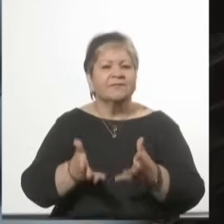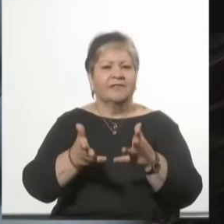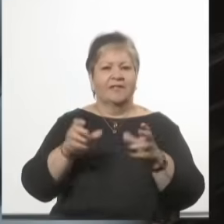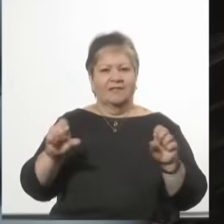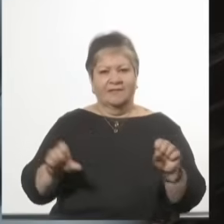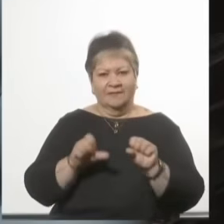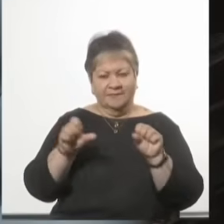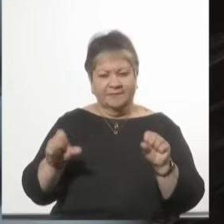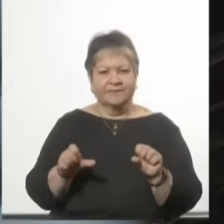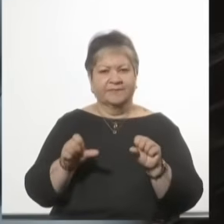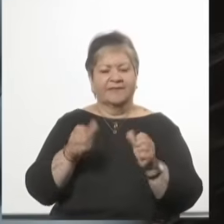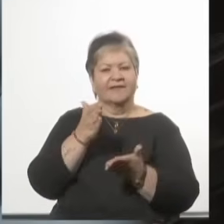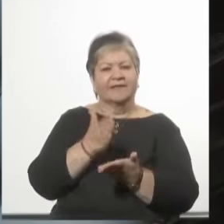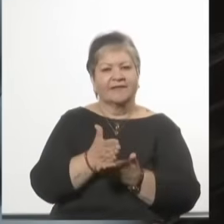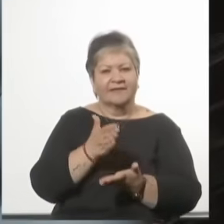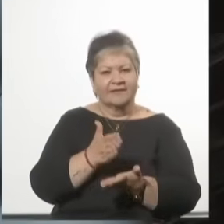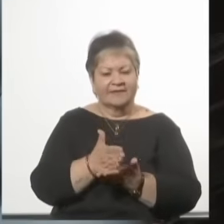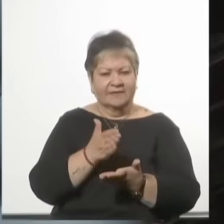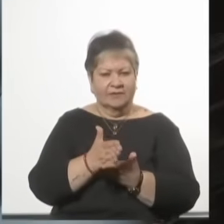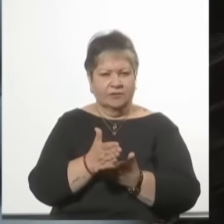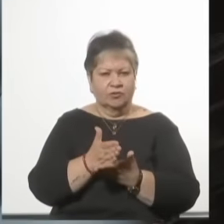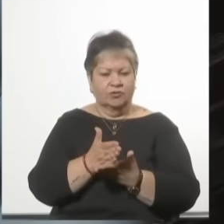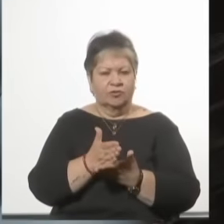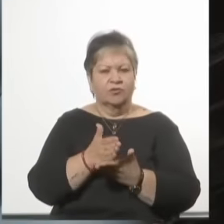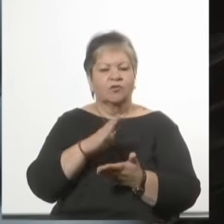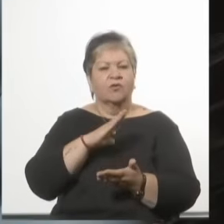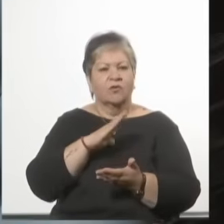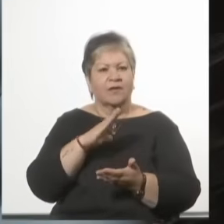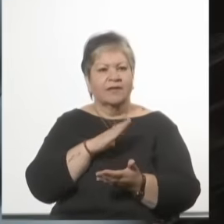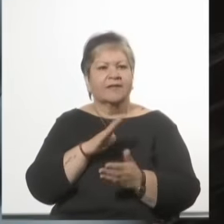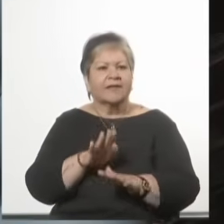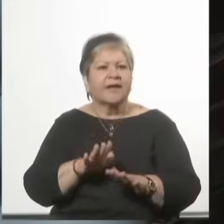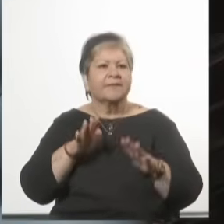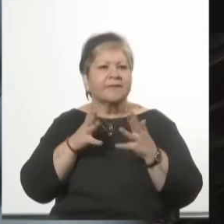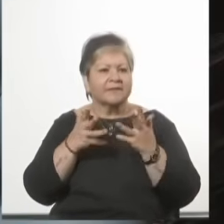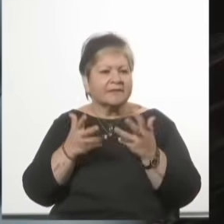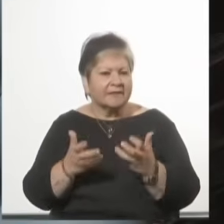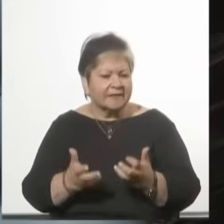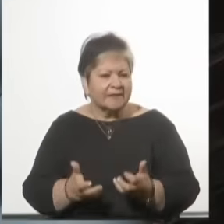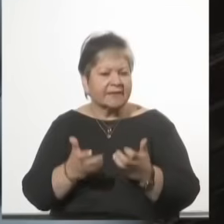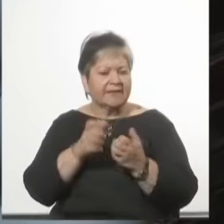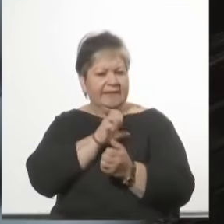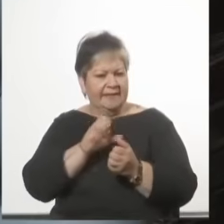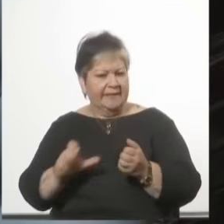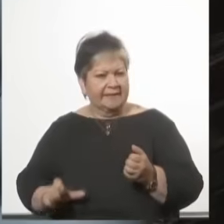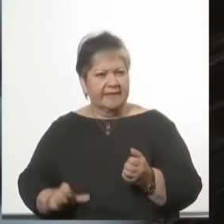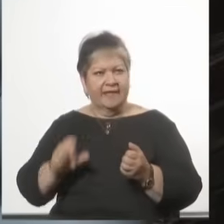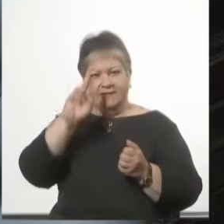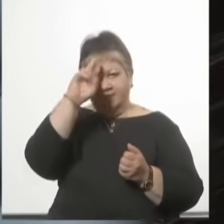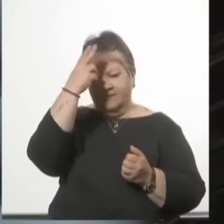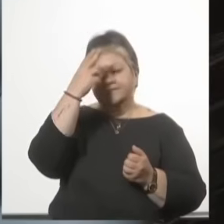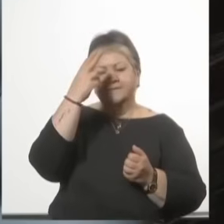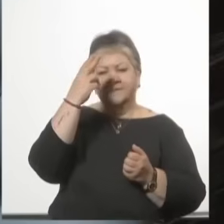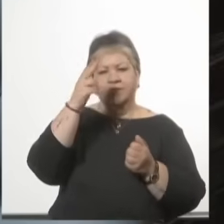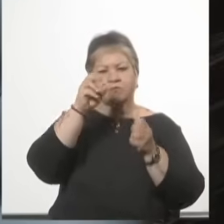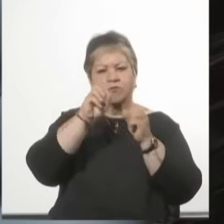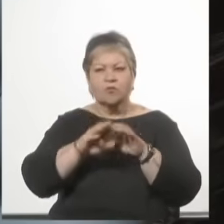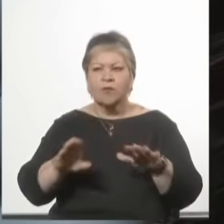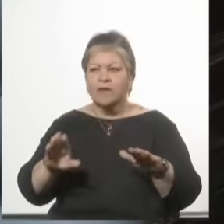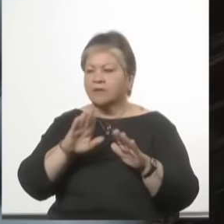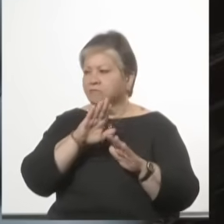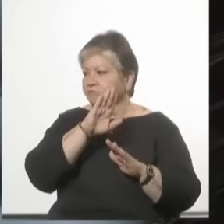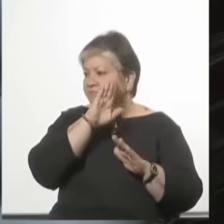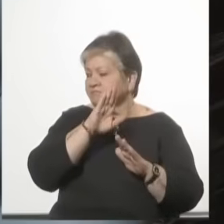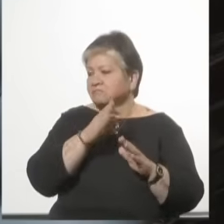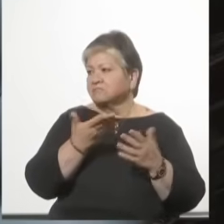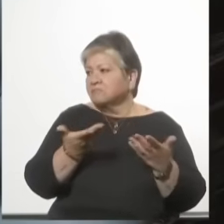son propias de un Estado de Derecho? Se pretendía quizá que el Estado uruguayo pasivamente mirase para el costado como